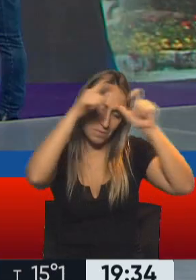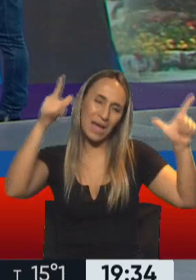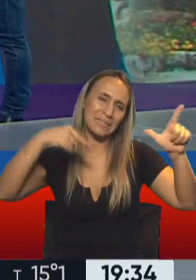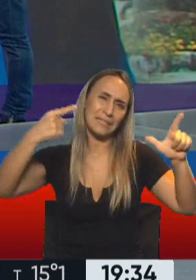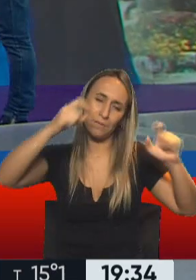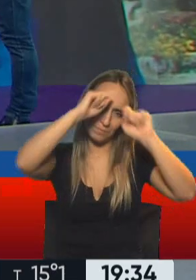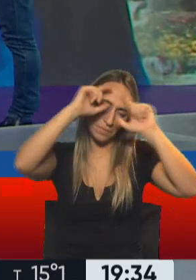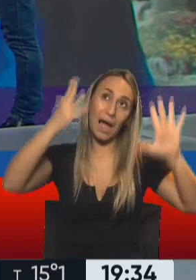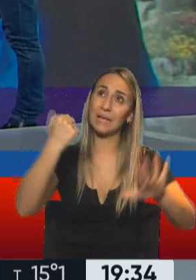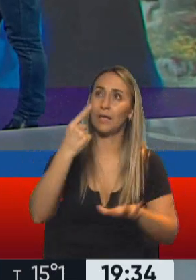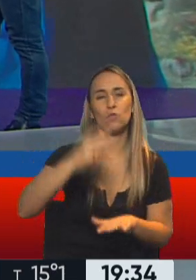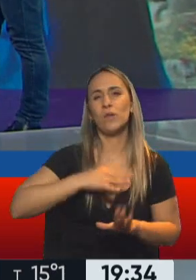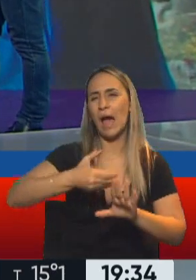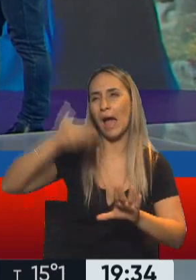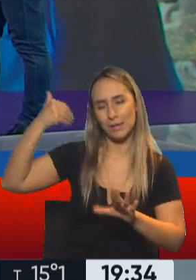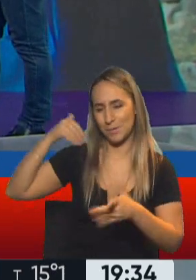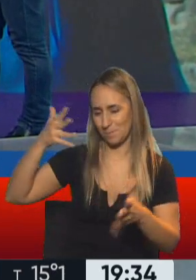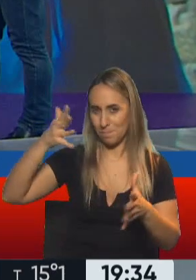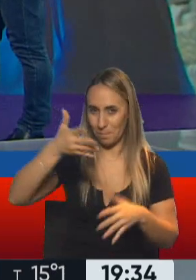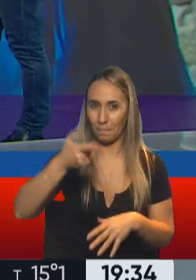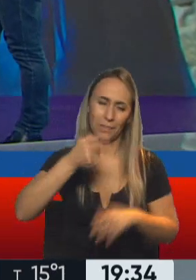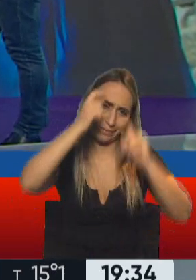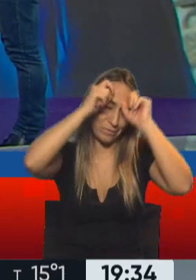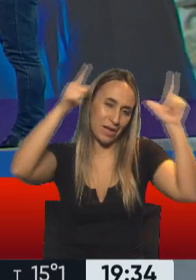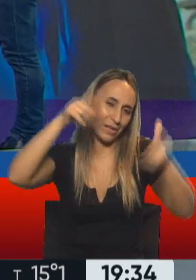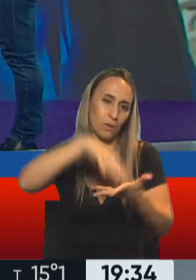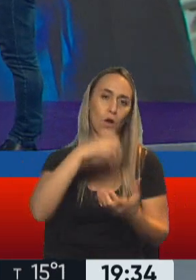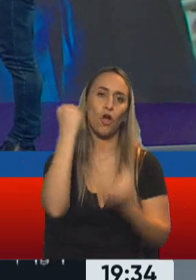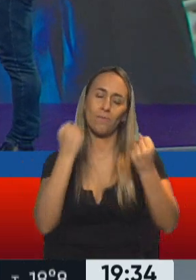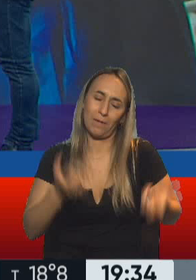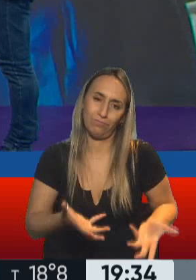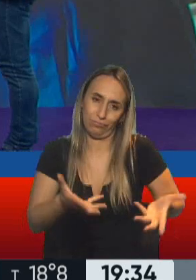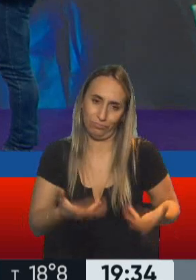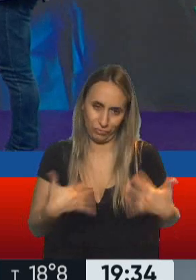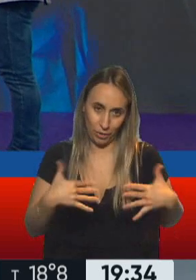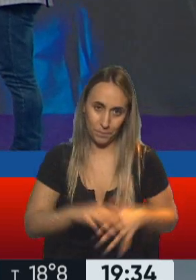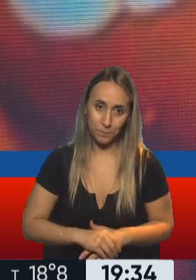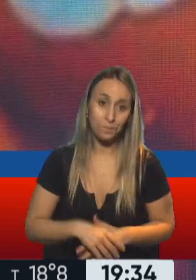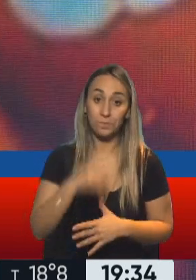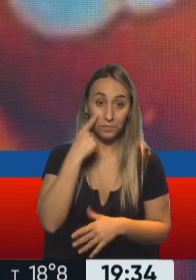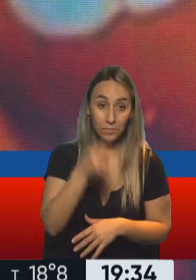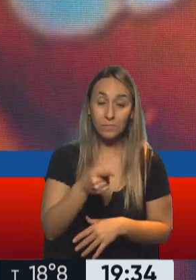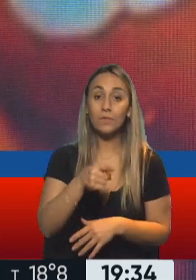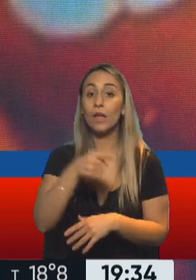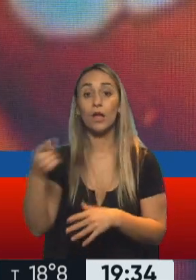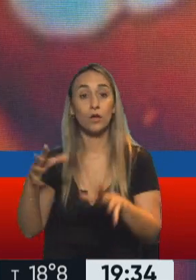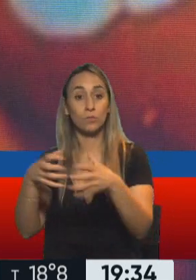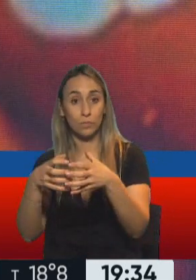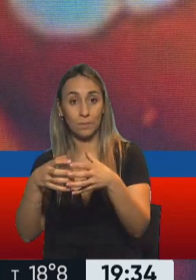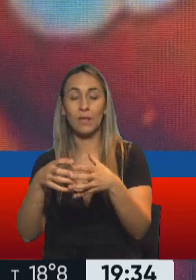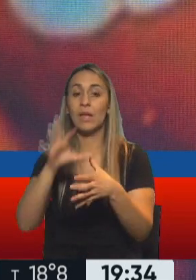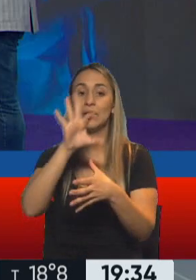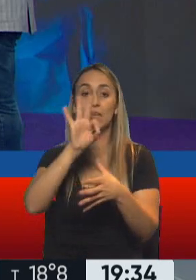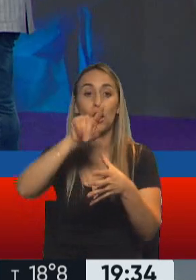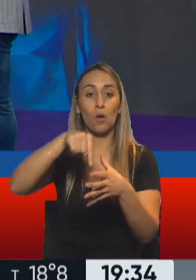sabemos desde hace un año y pico. Y bajó también las hospitalizaciones, fíjese, en el grupo Paxlovid,